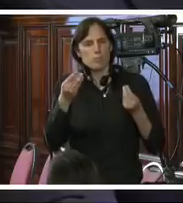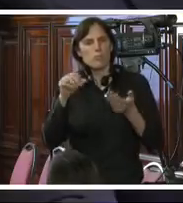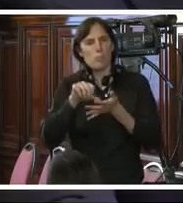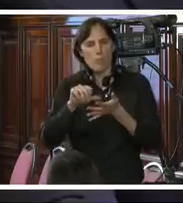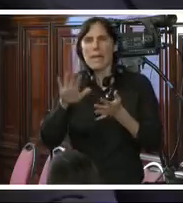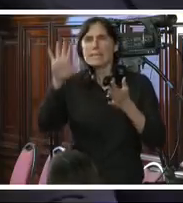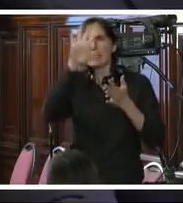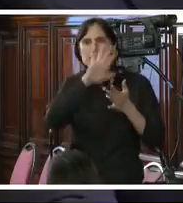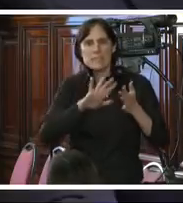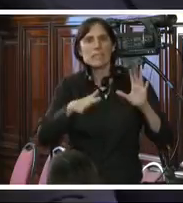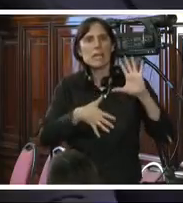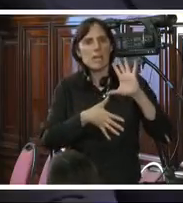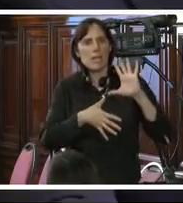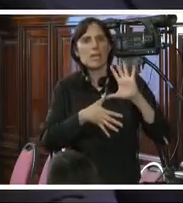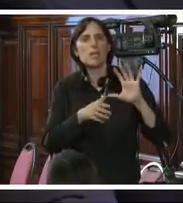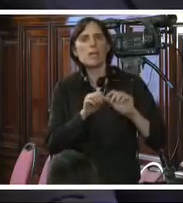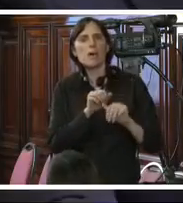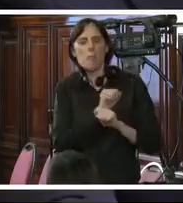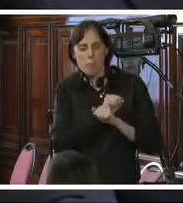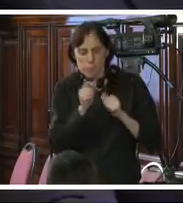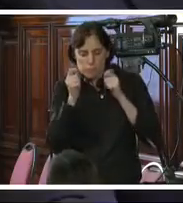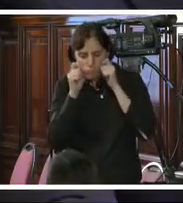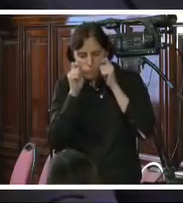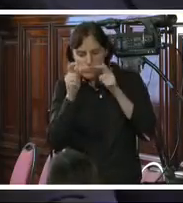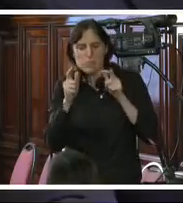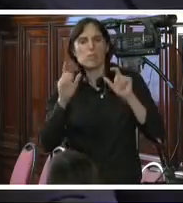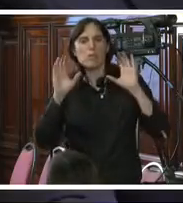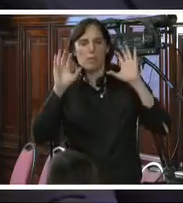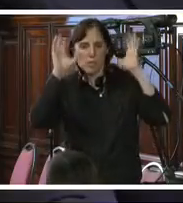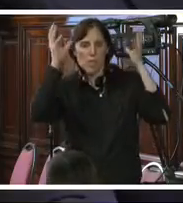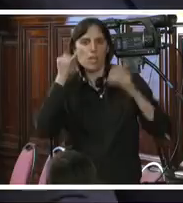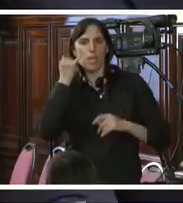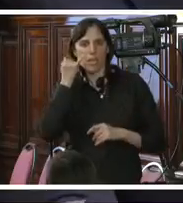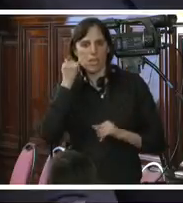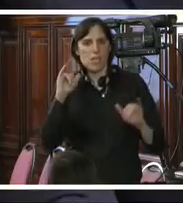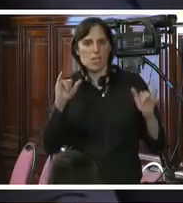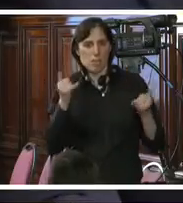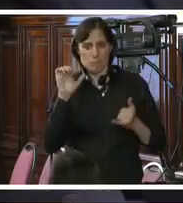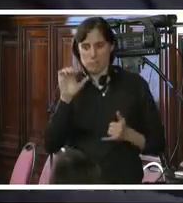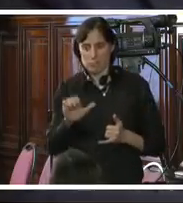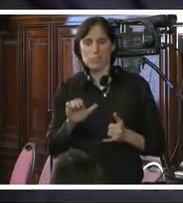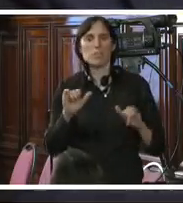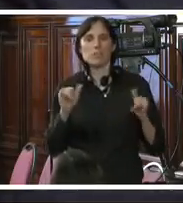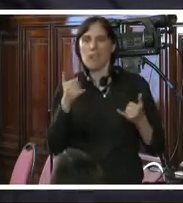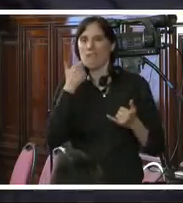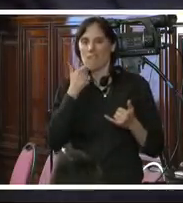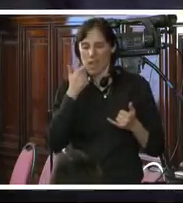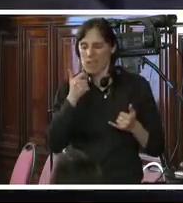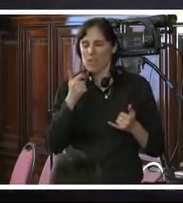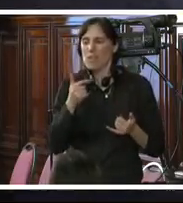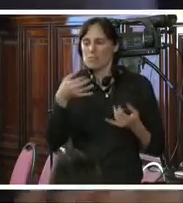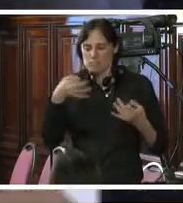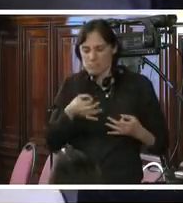de la región hay protocolos sanitarios para atender a las víctimas de violencia sexual, su cumplimiento e implementación sigue siendo un